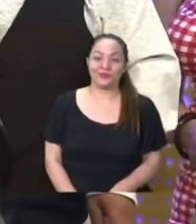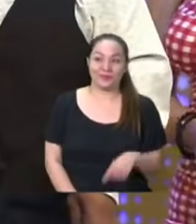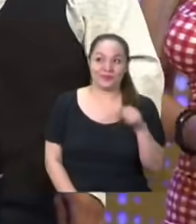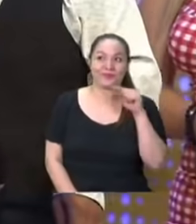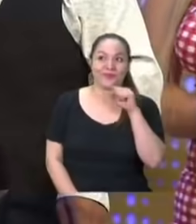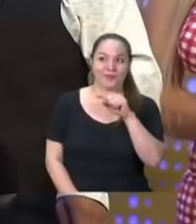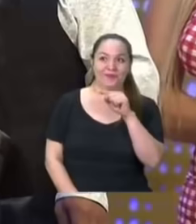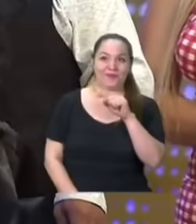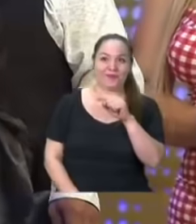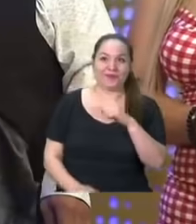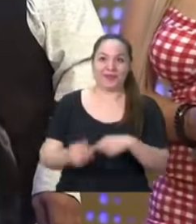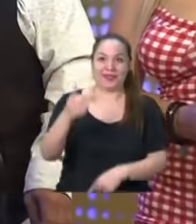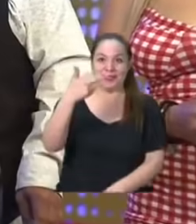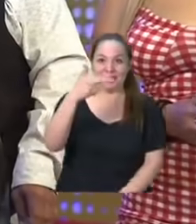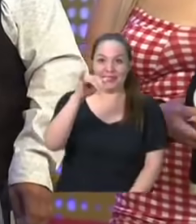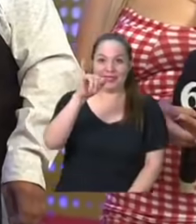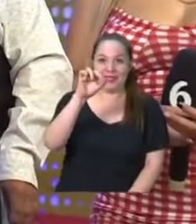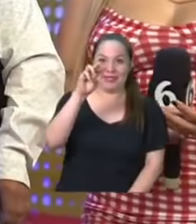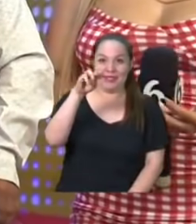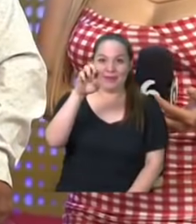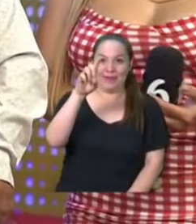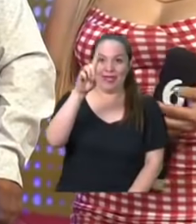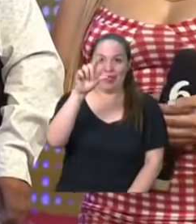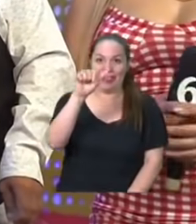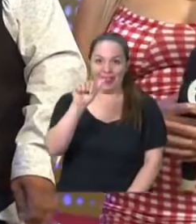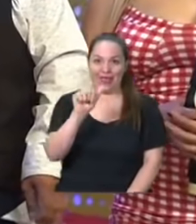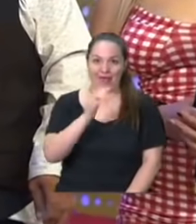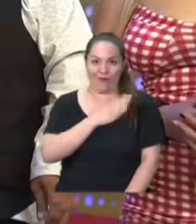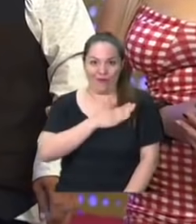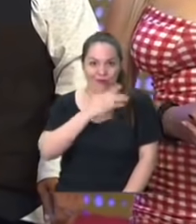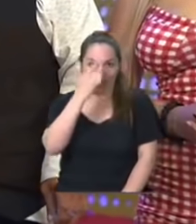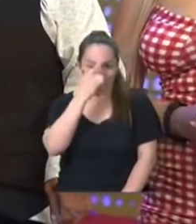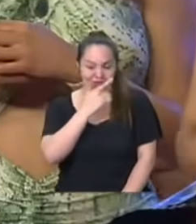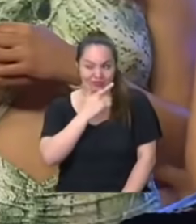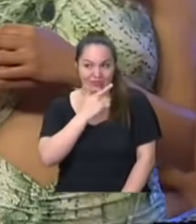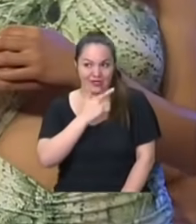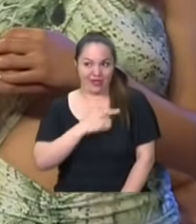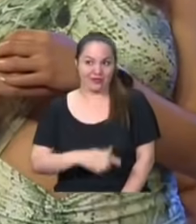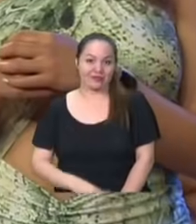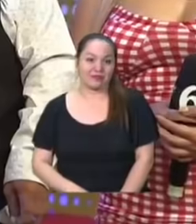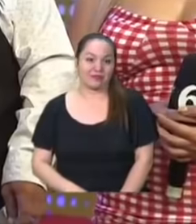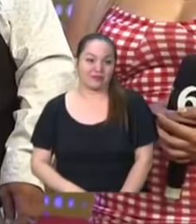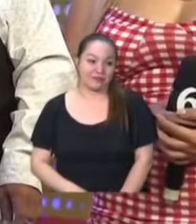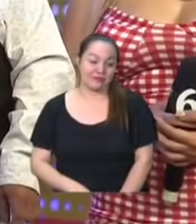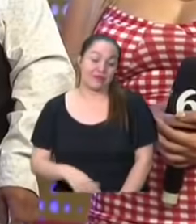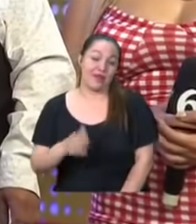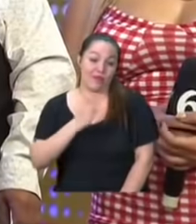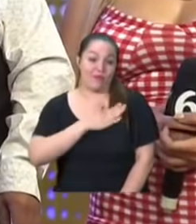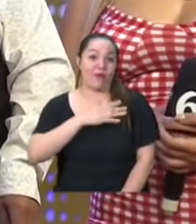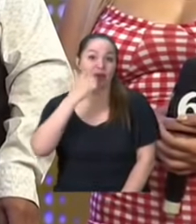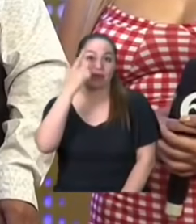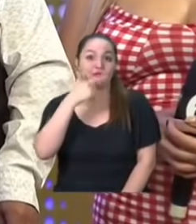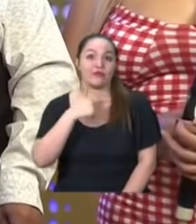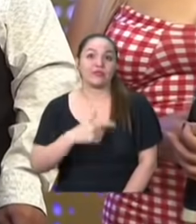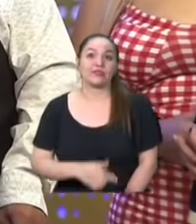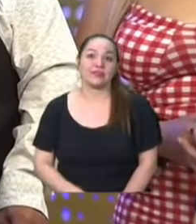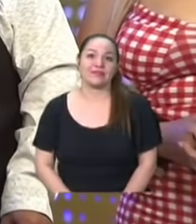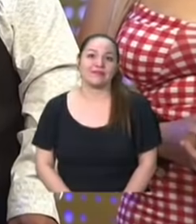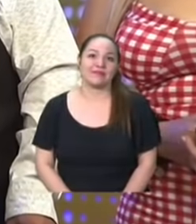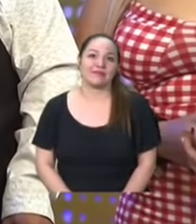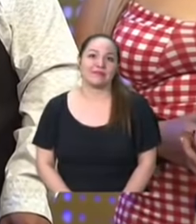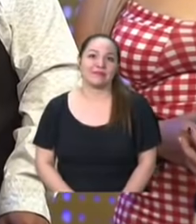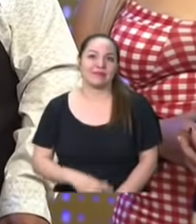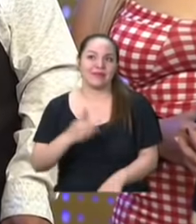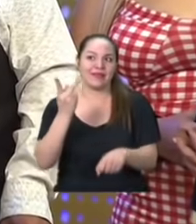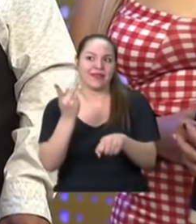Imelda, buenas noches. Póngase el micrófono ahora. Buenas noches, señor Ernesto. ¿Qué pasa, Imelda? Soy la